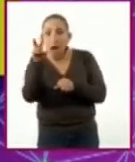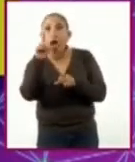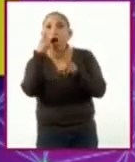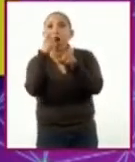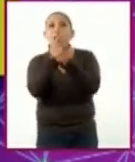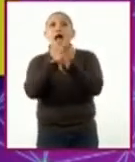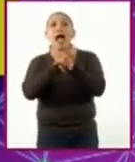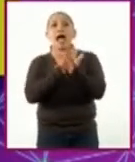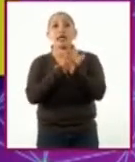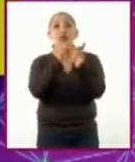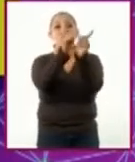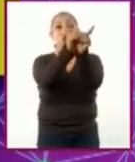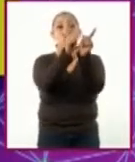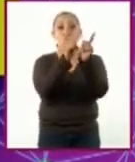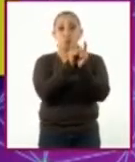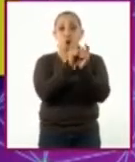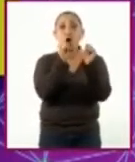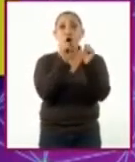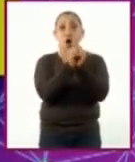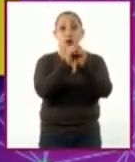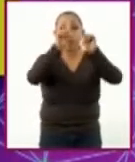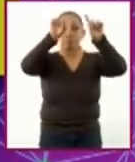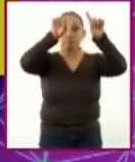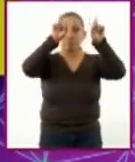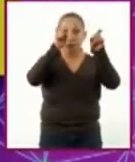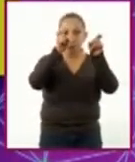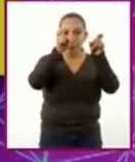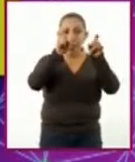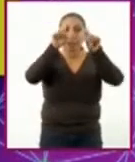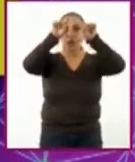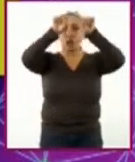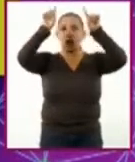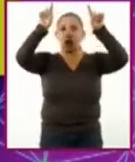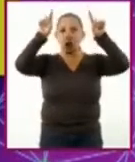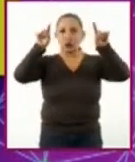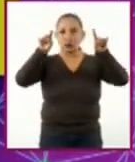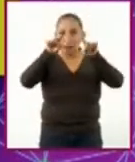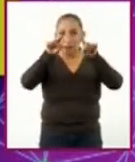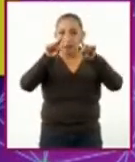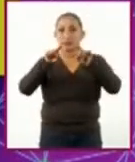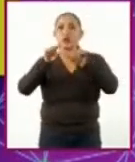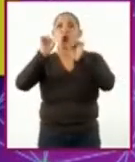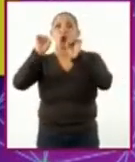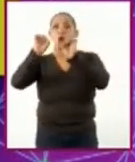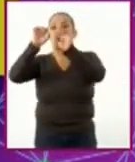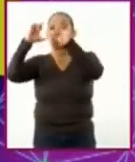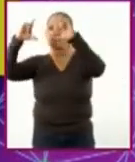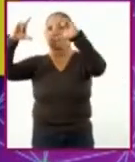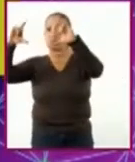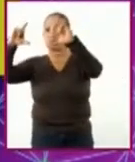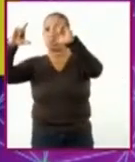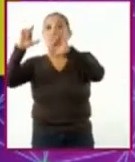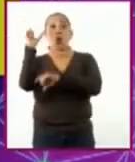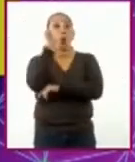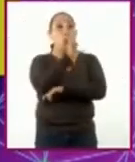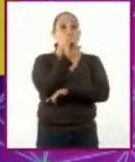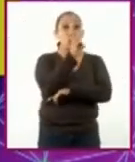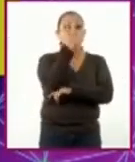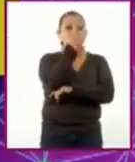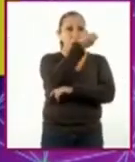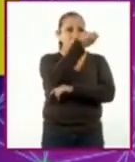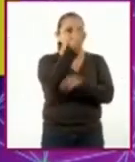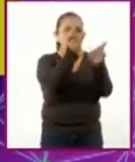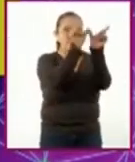operaciones agrupadas, a través de los paréntesis, los corchetes y las llaves. Cuando en un enunciado